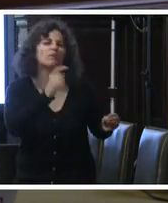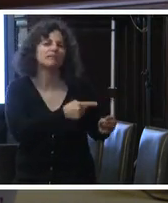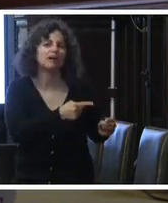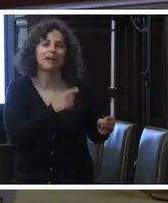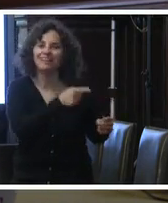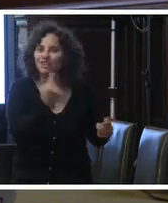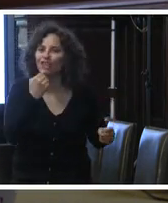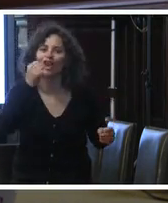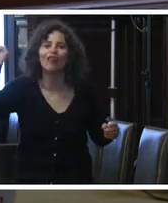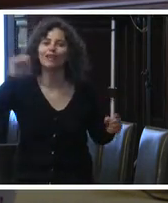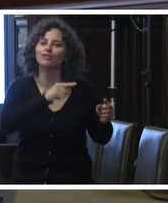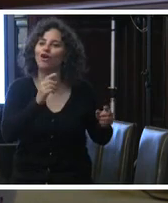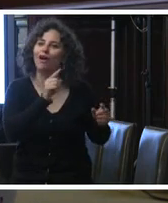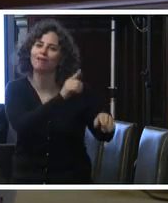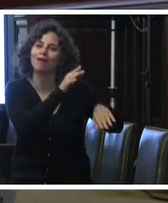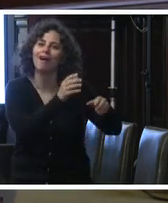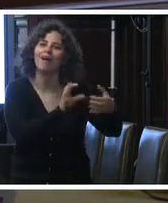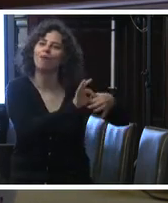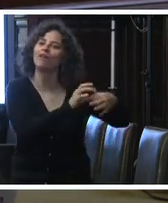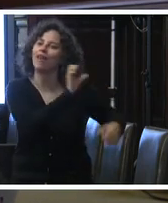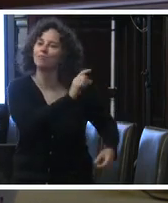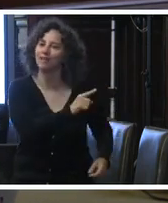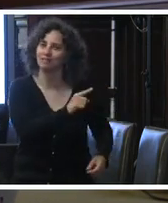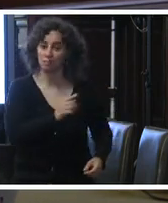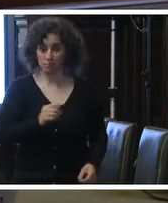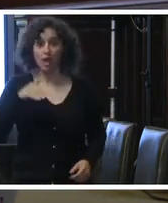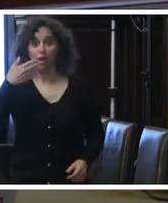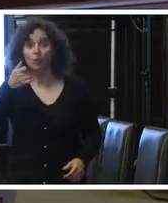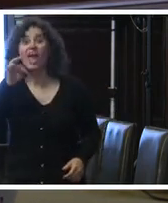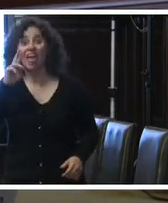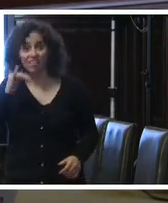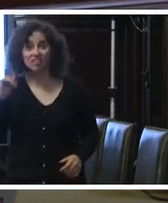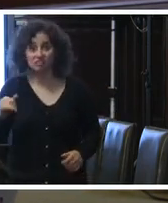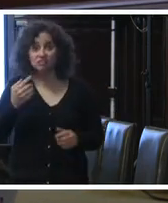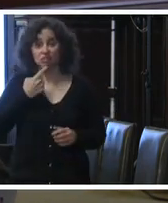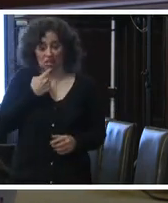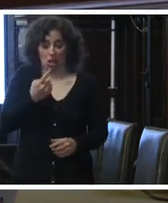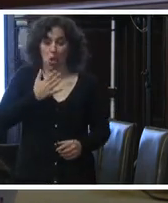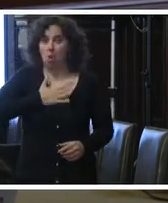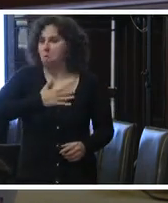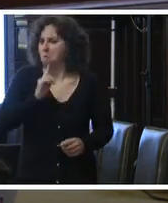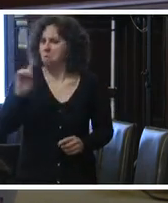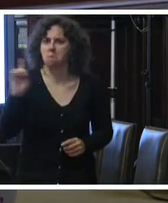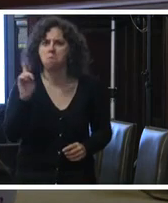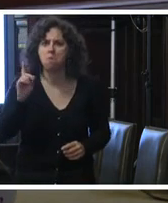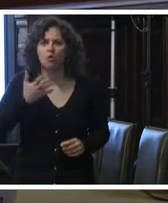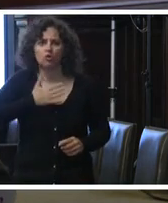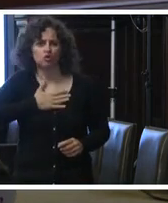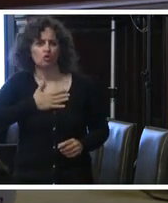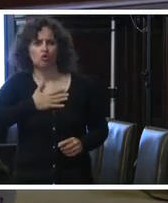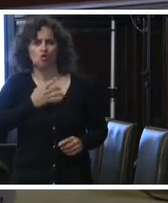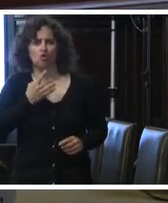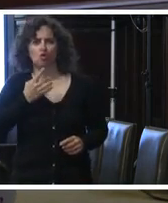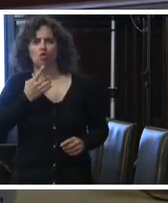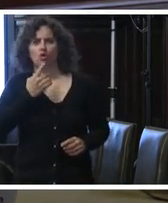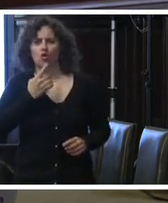su delito. Emperatriz tomó la palabra y increpó y